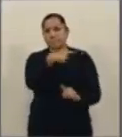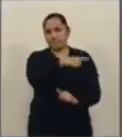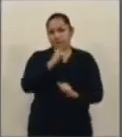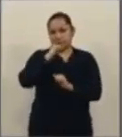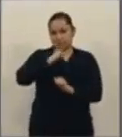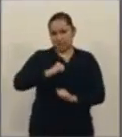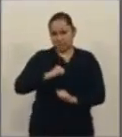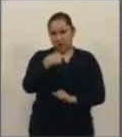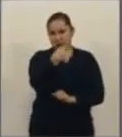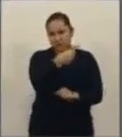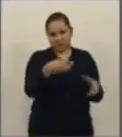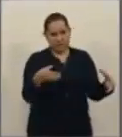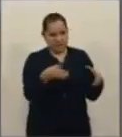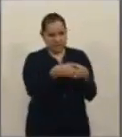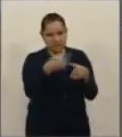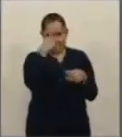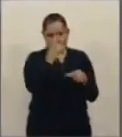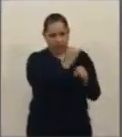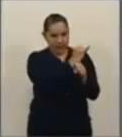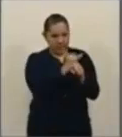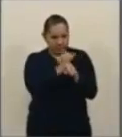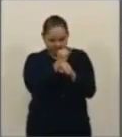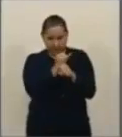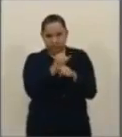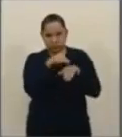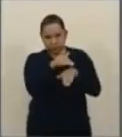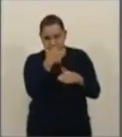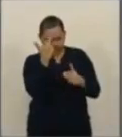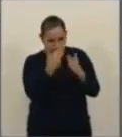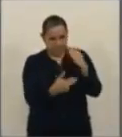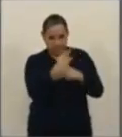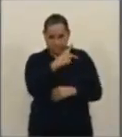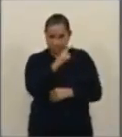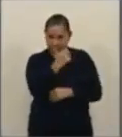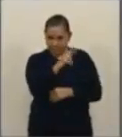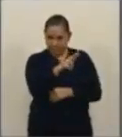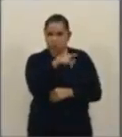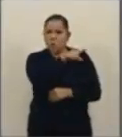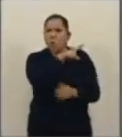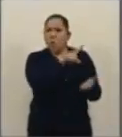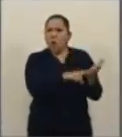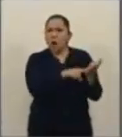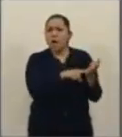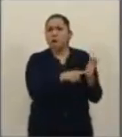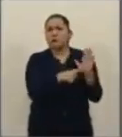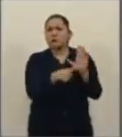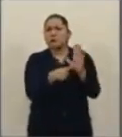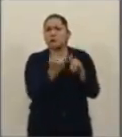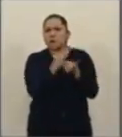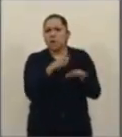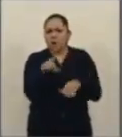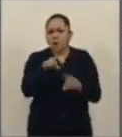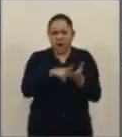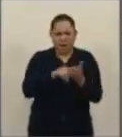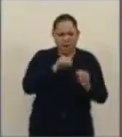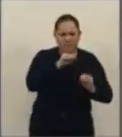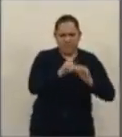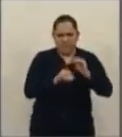Investigación Criminal de la PGR son a partir de la alteración de datos y de la propia